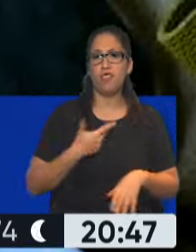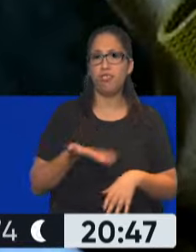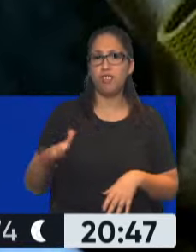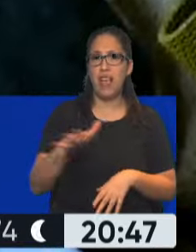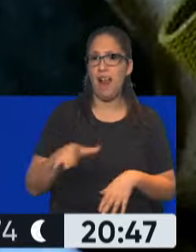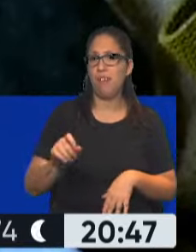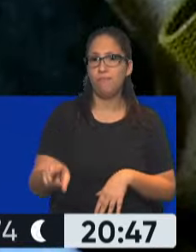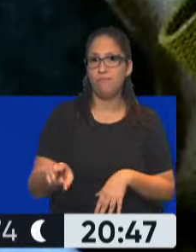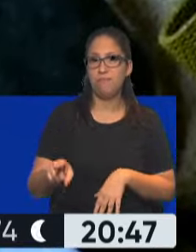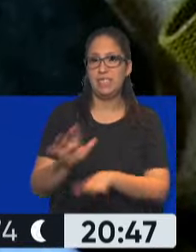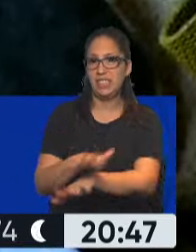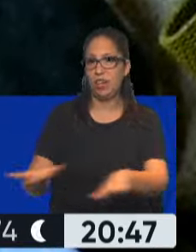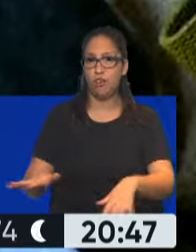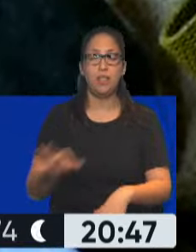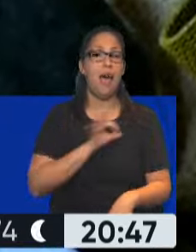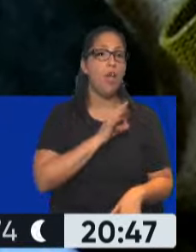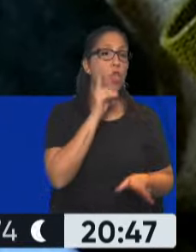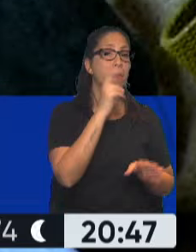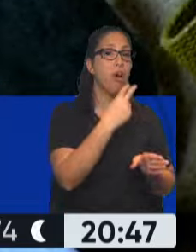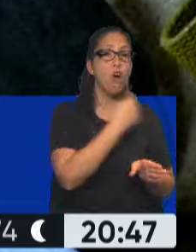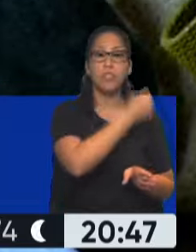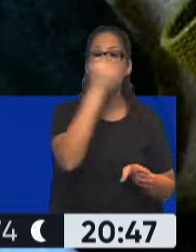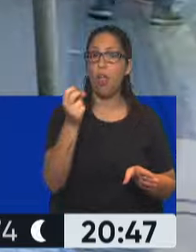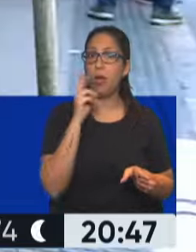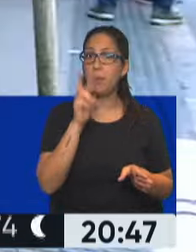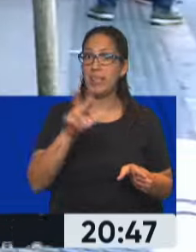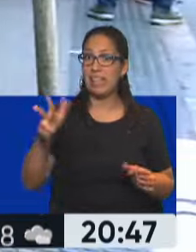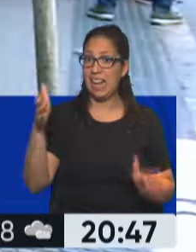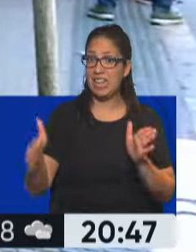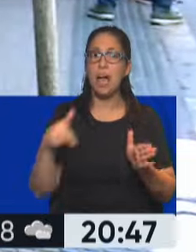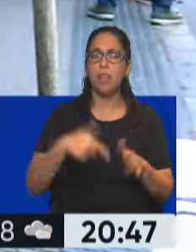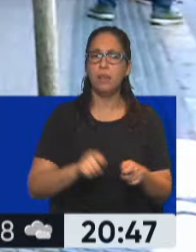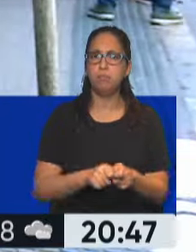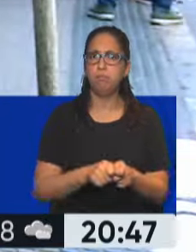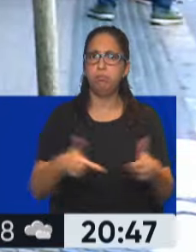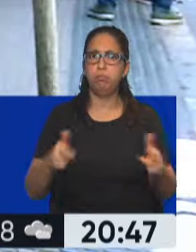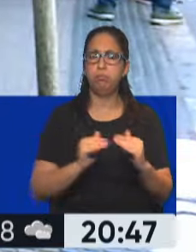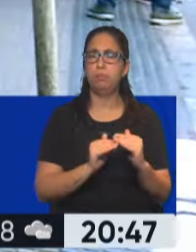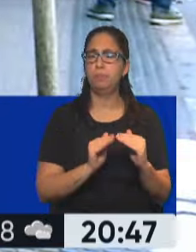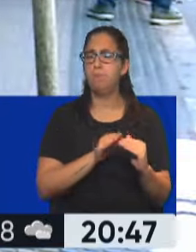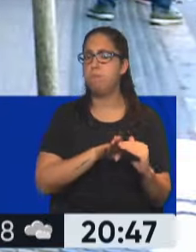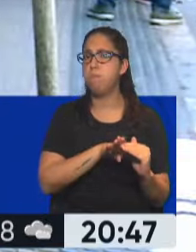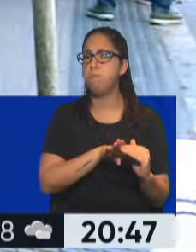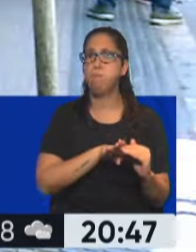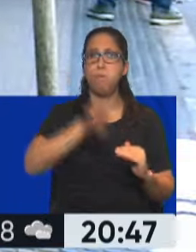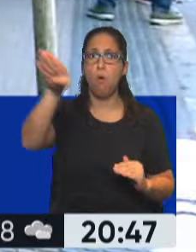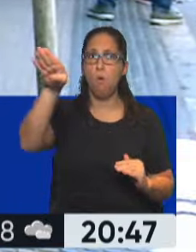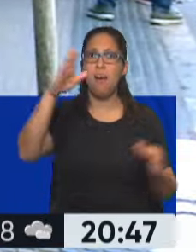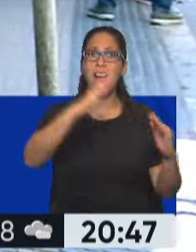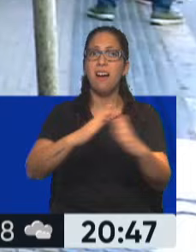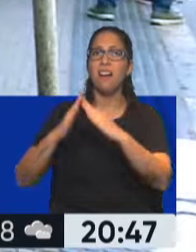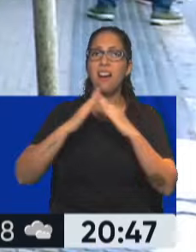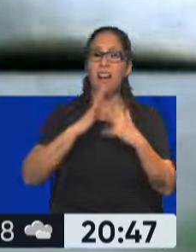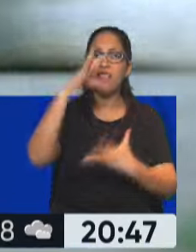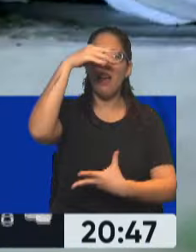niños. Desde el año 2011 hasta el 2023 se observó un aumento constante de la proporción de hogares y personas con dificultades para